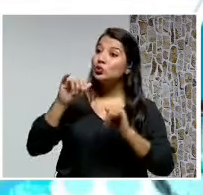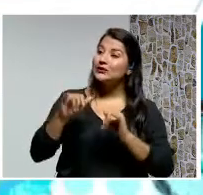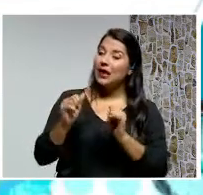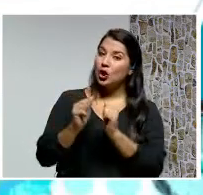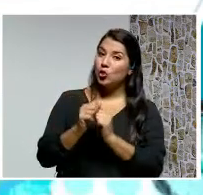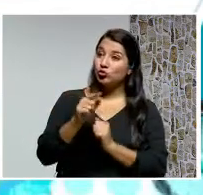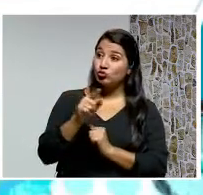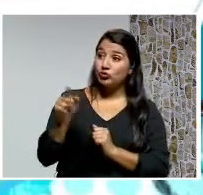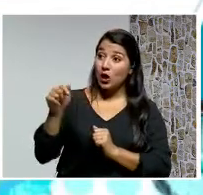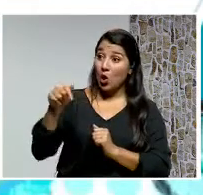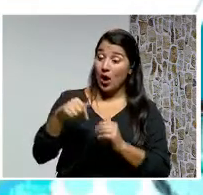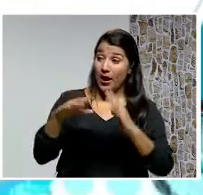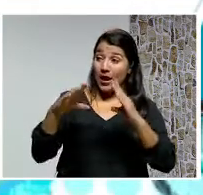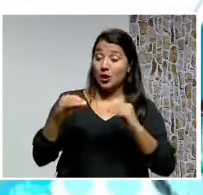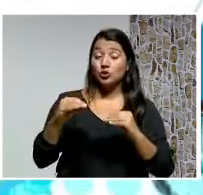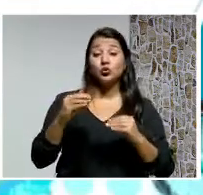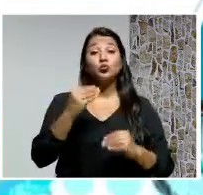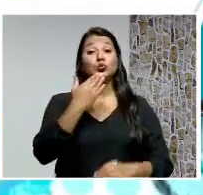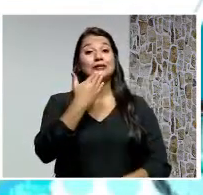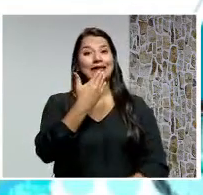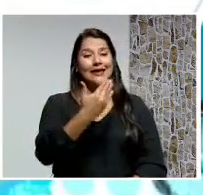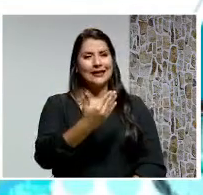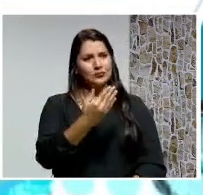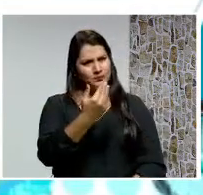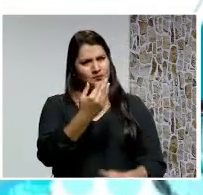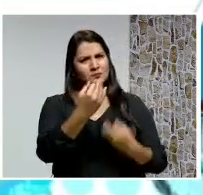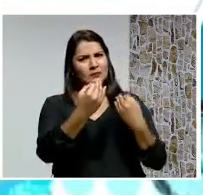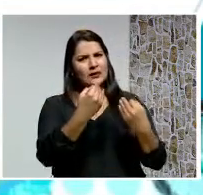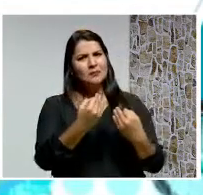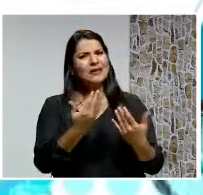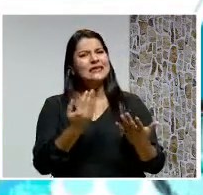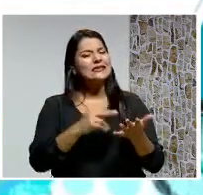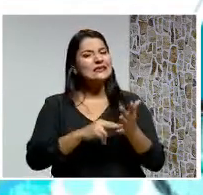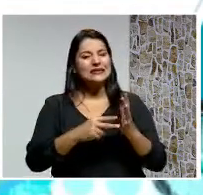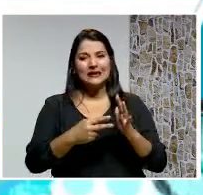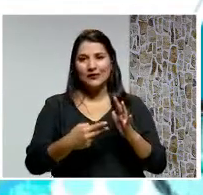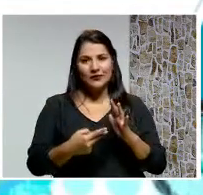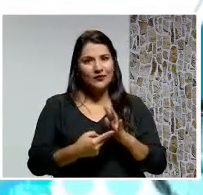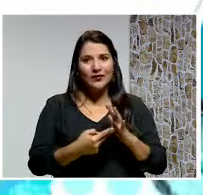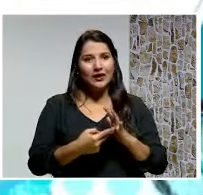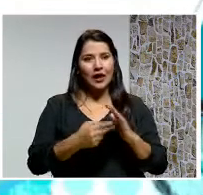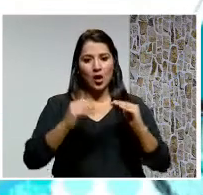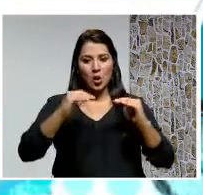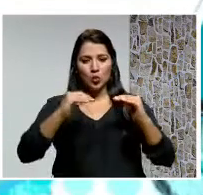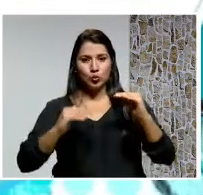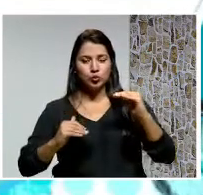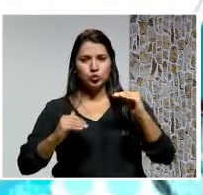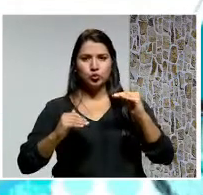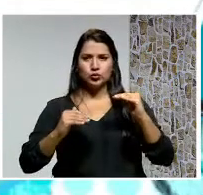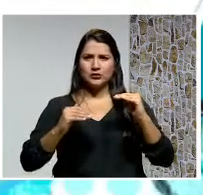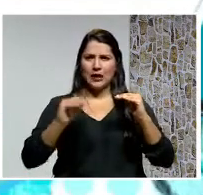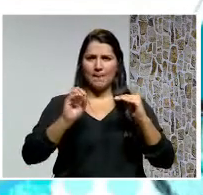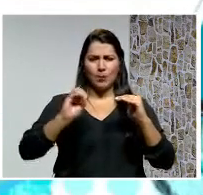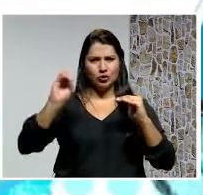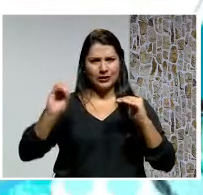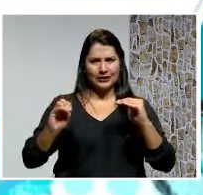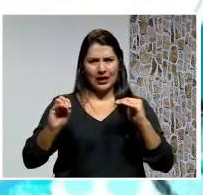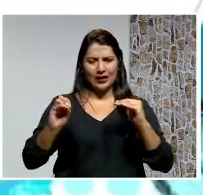esta noche. Muchas gracias, Roxana. Háblenos de lo que significa esta reducción de